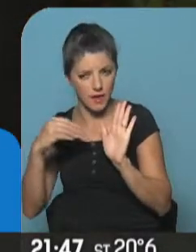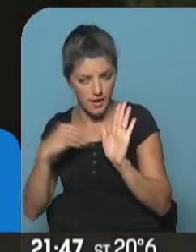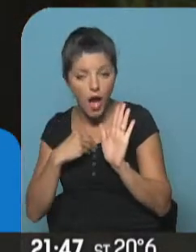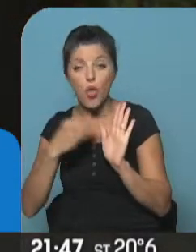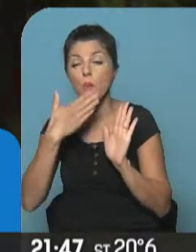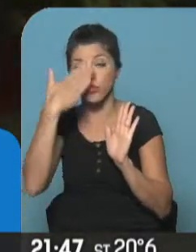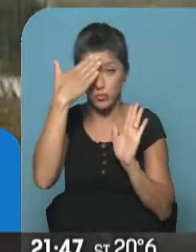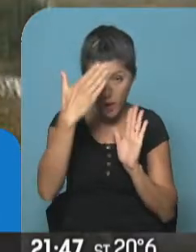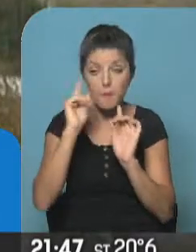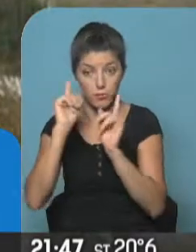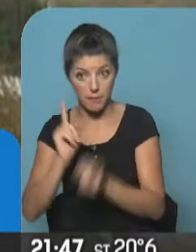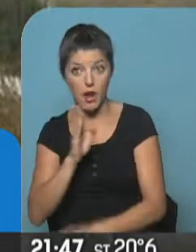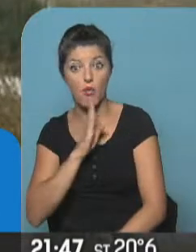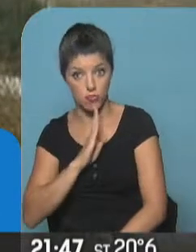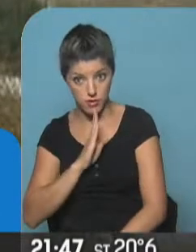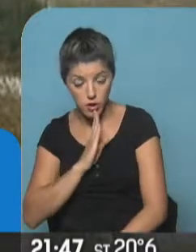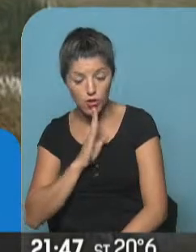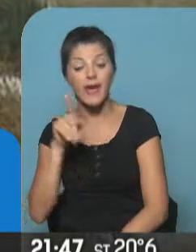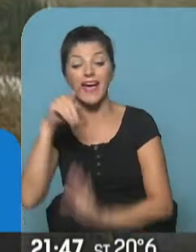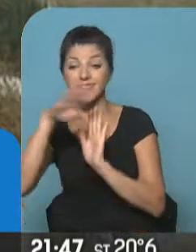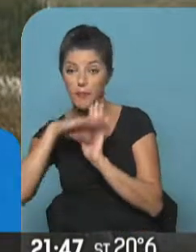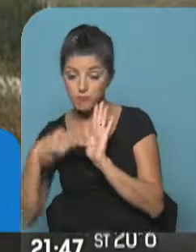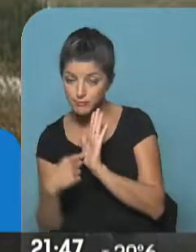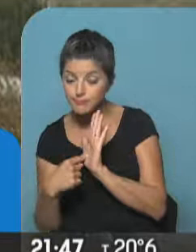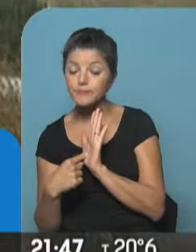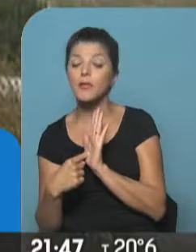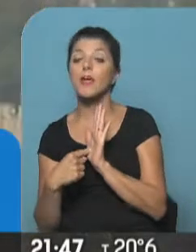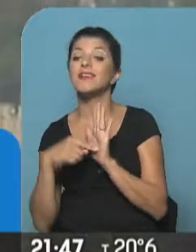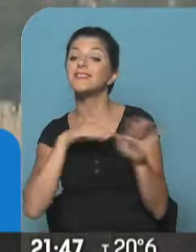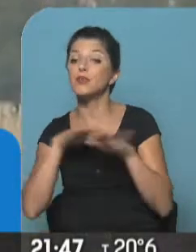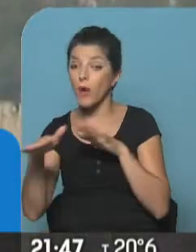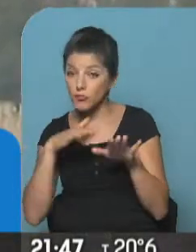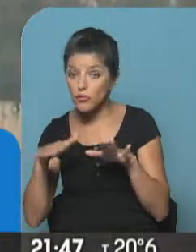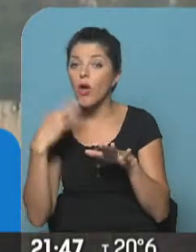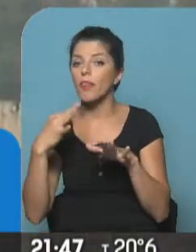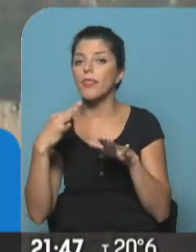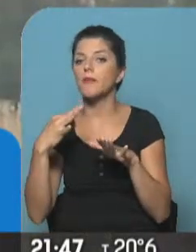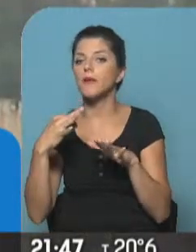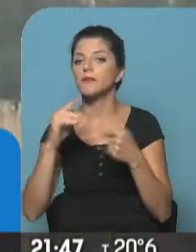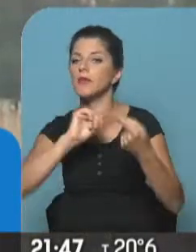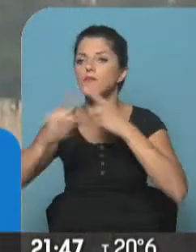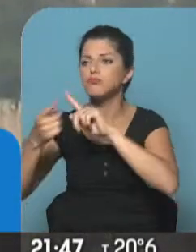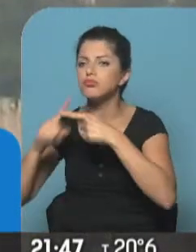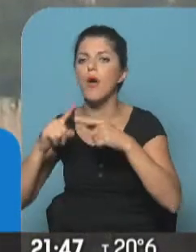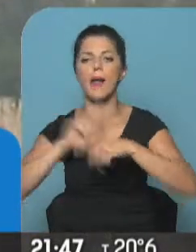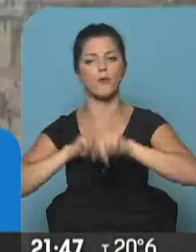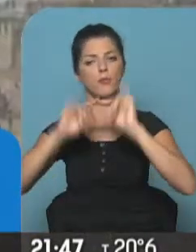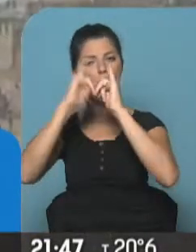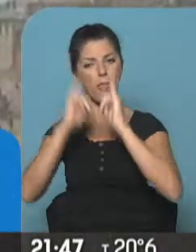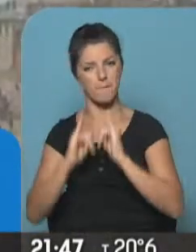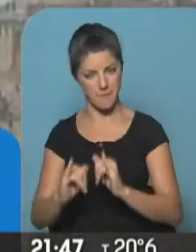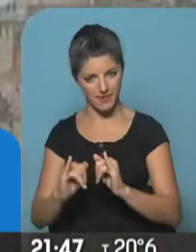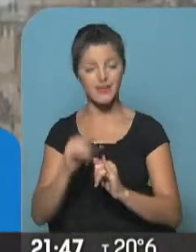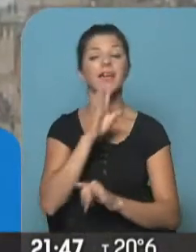musulmanes como judíos. Ese estatus prevé que la situación definitiva sea acordada en negociaciones de paz entre israelíes